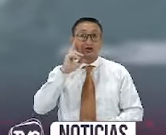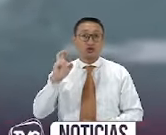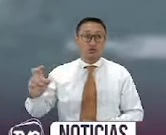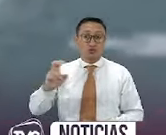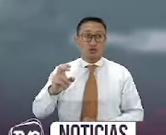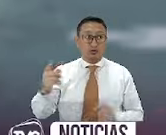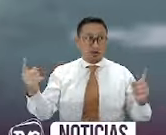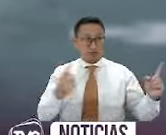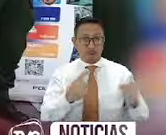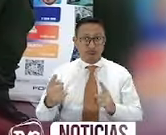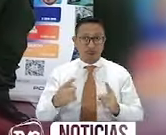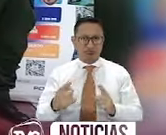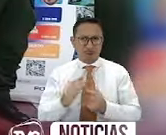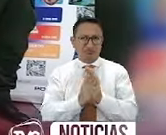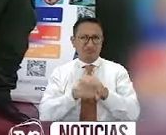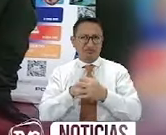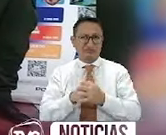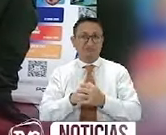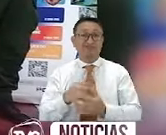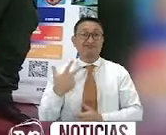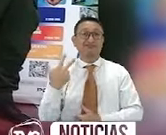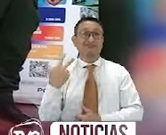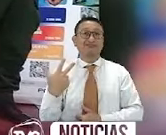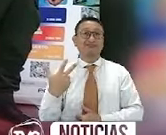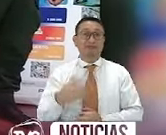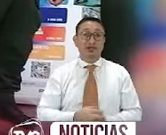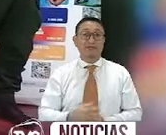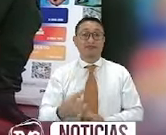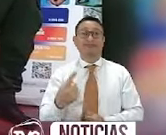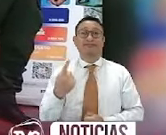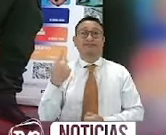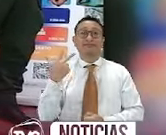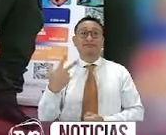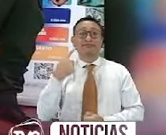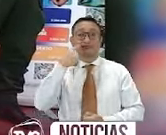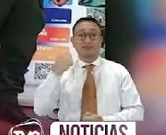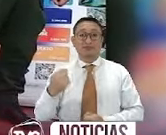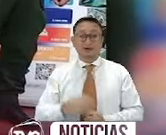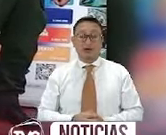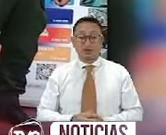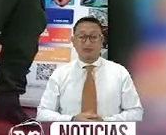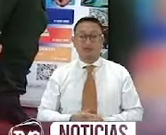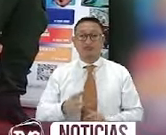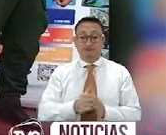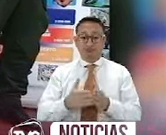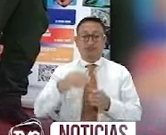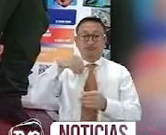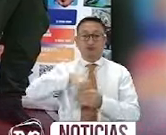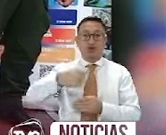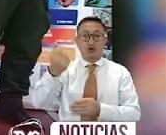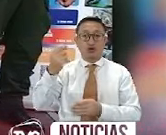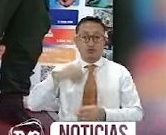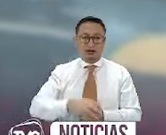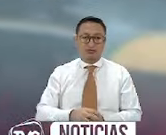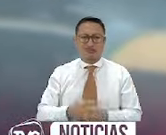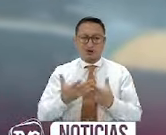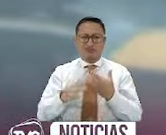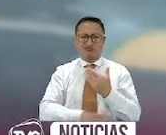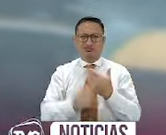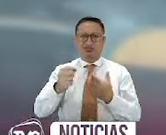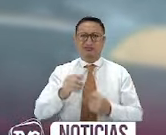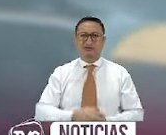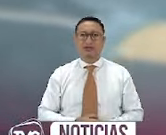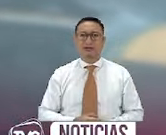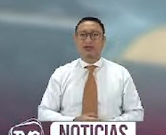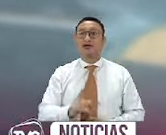su camino. Los tres compinches, dos hombres y una mujer, se dedicaban a robar billeteras, documentos y objetos a ciudadanos en el centro